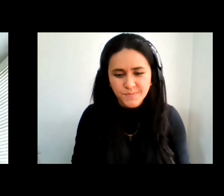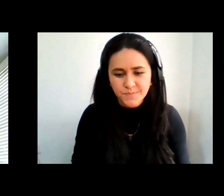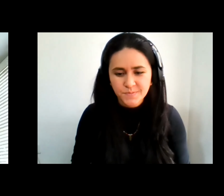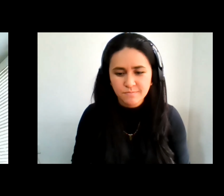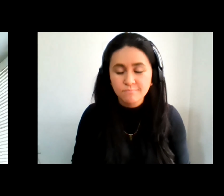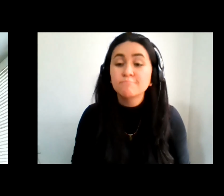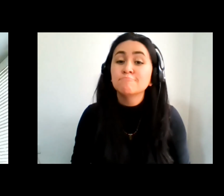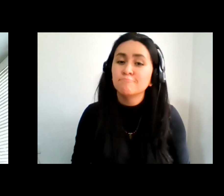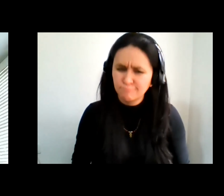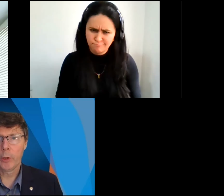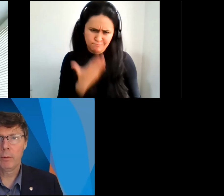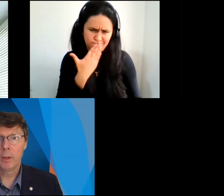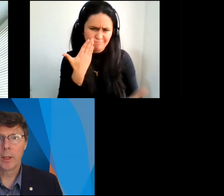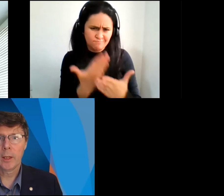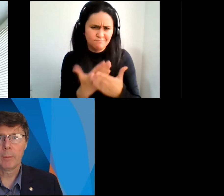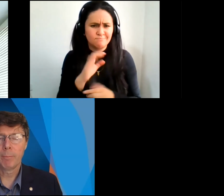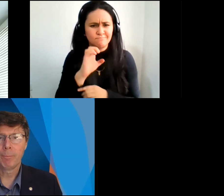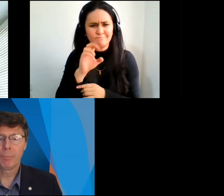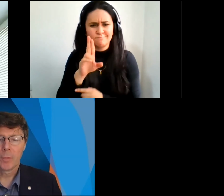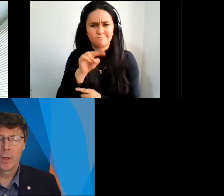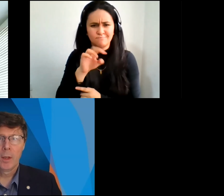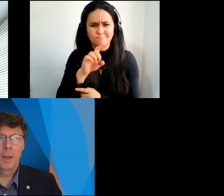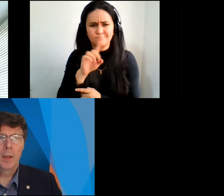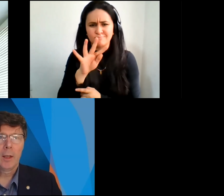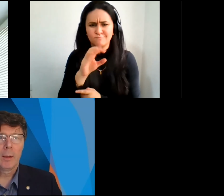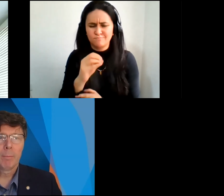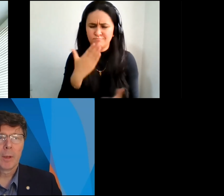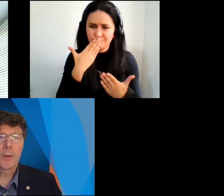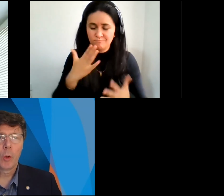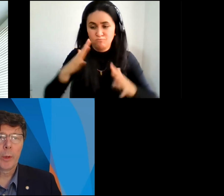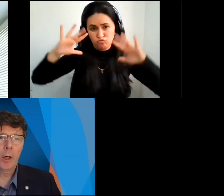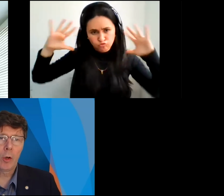Muchas gracias, Ernesto, por ese excelente resumen.